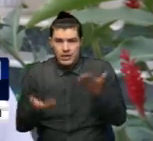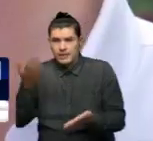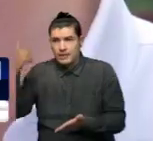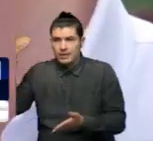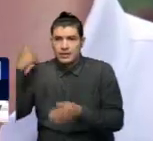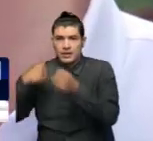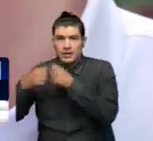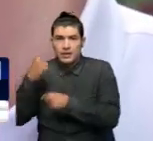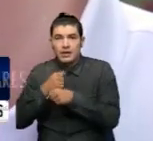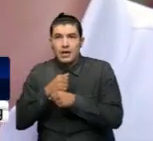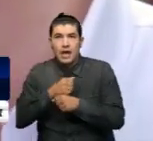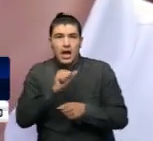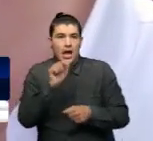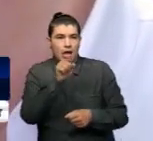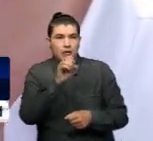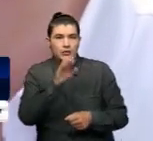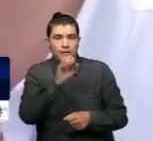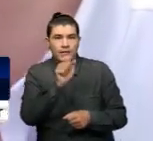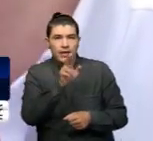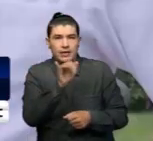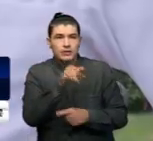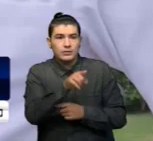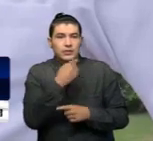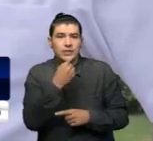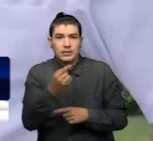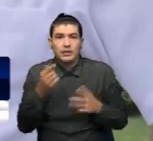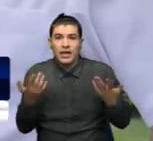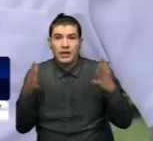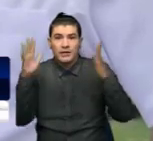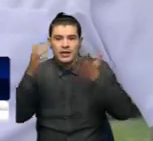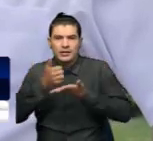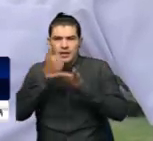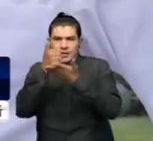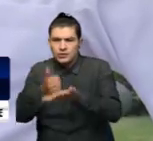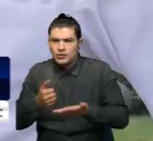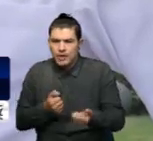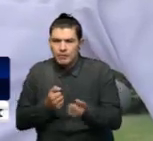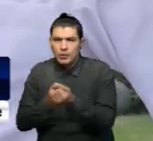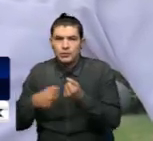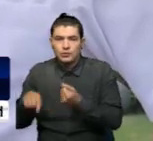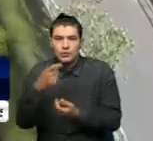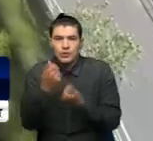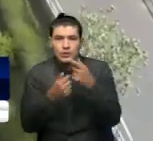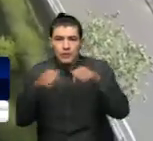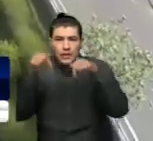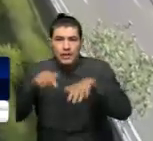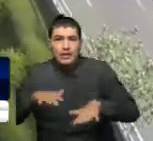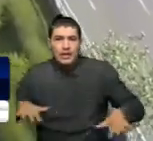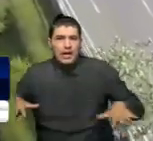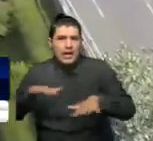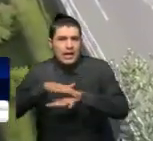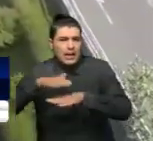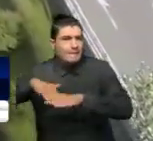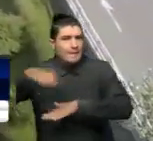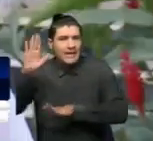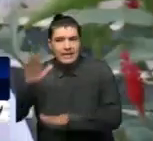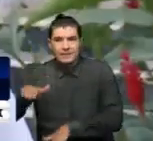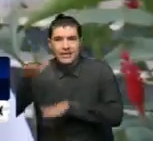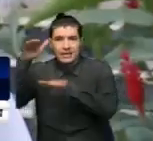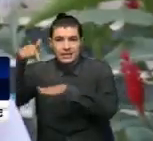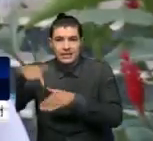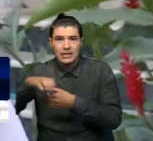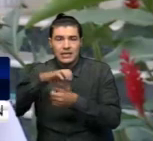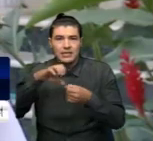anteriores asobares señaló que este tipo de eventos ayudaría a impulsar la economía en los sectores más representativos de la ciudad